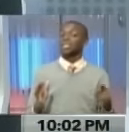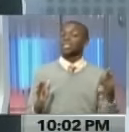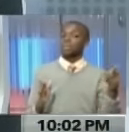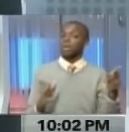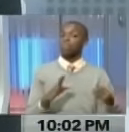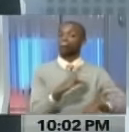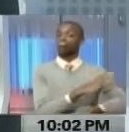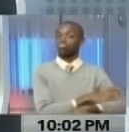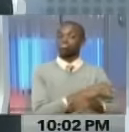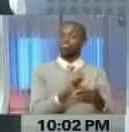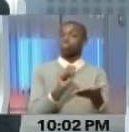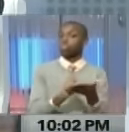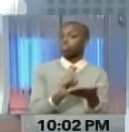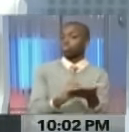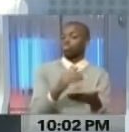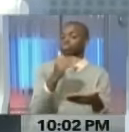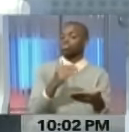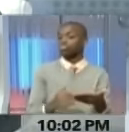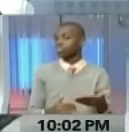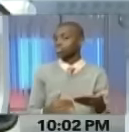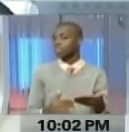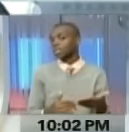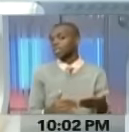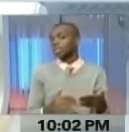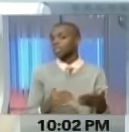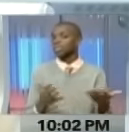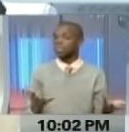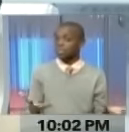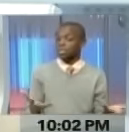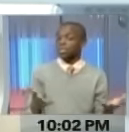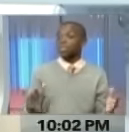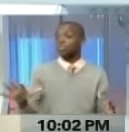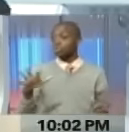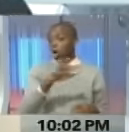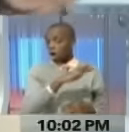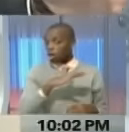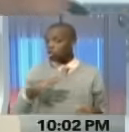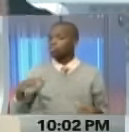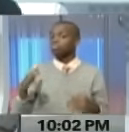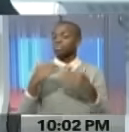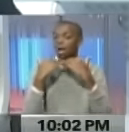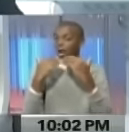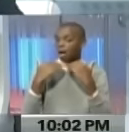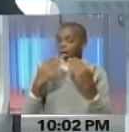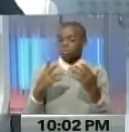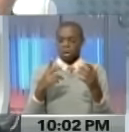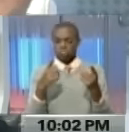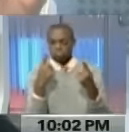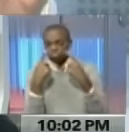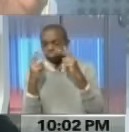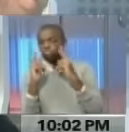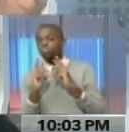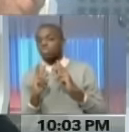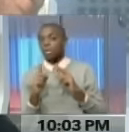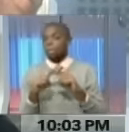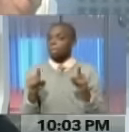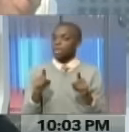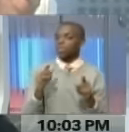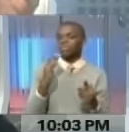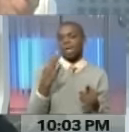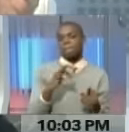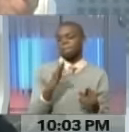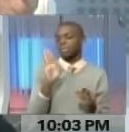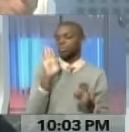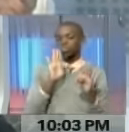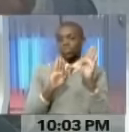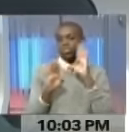todo caso un escenario negado bueno c den todos los procesos limpiamente aunque las evidencias dicen que nunca juegan Li hoy hoy